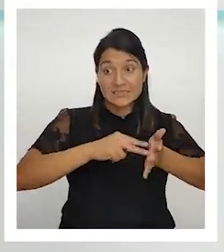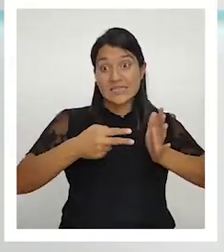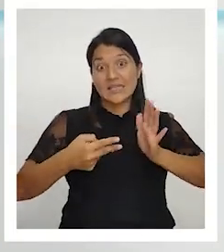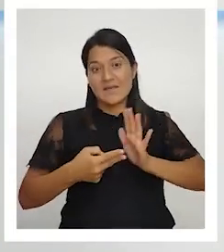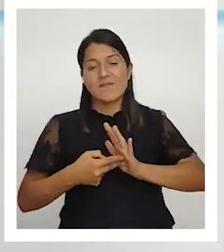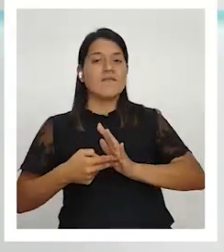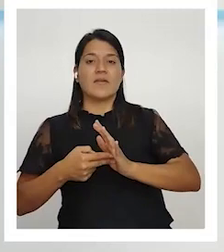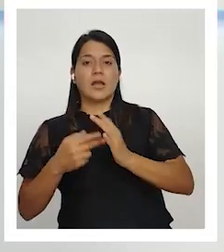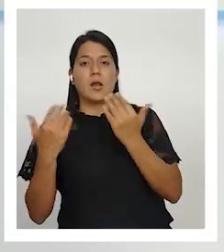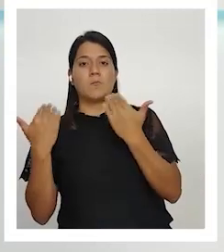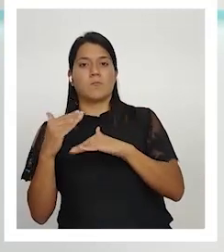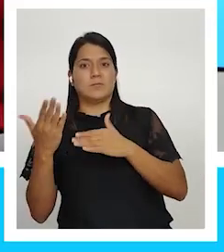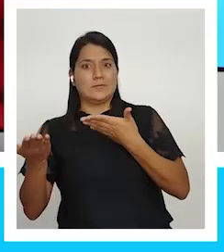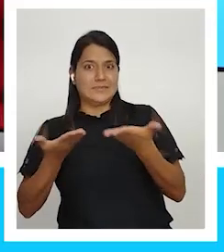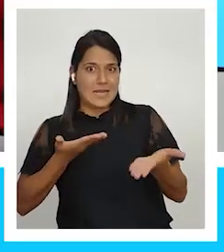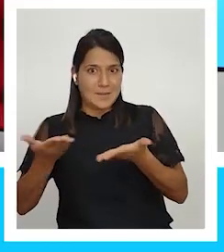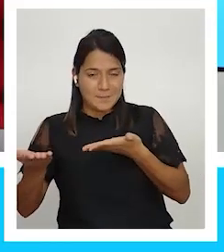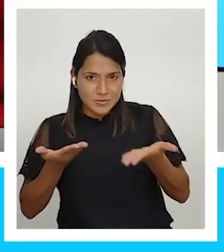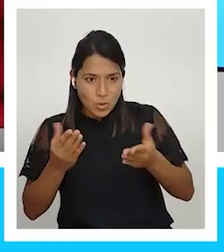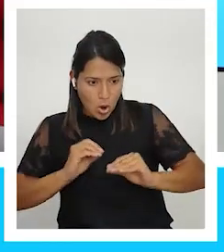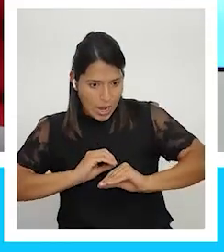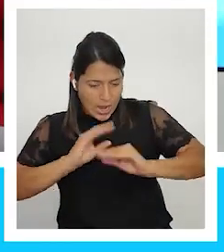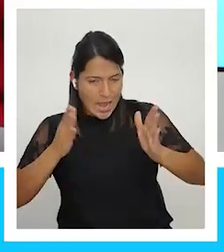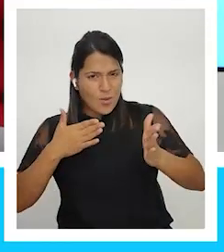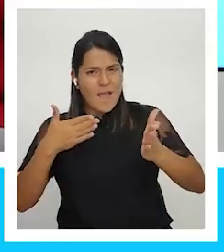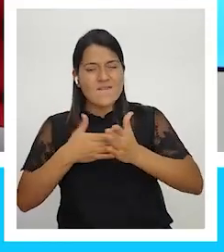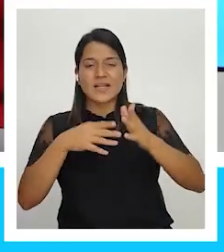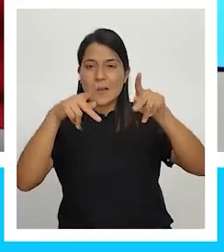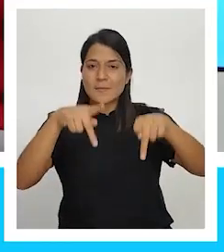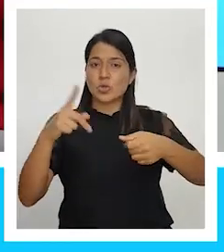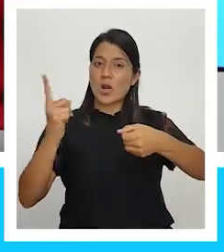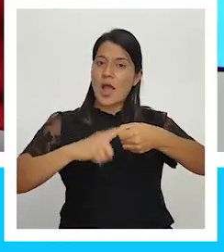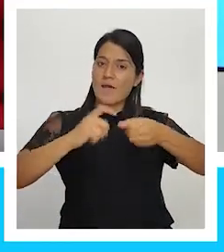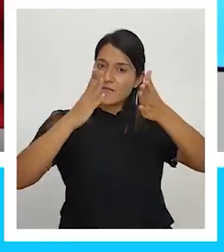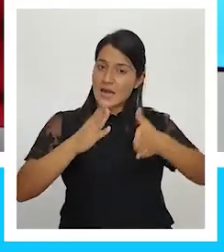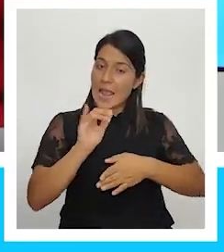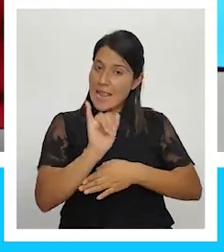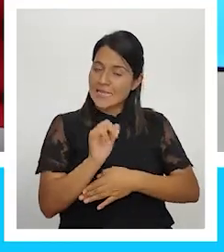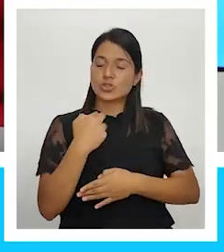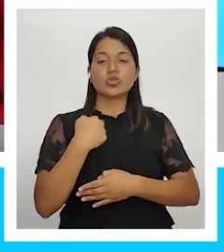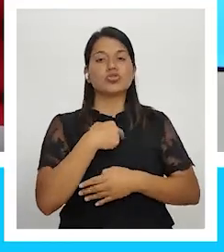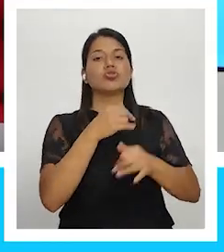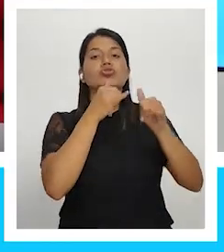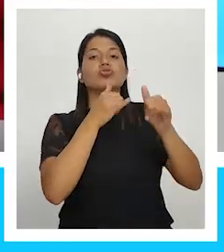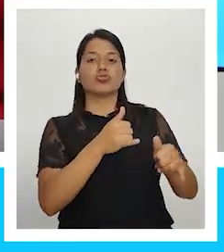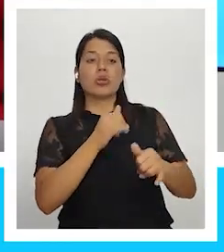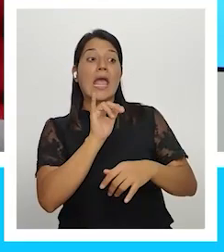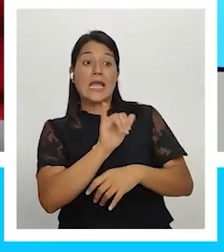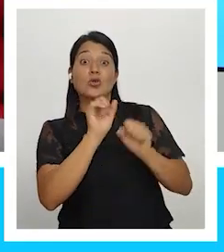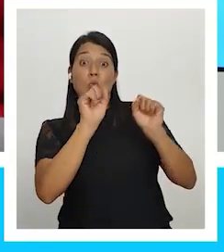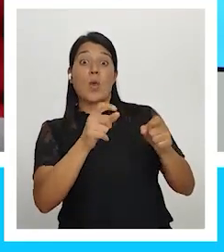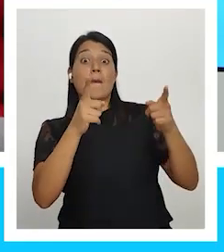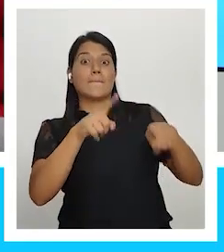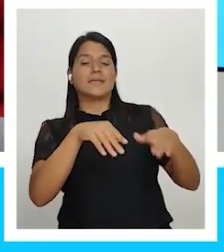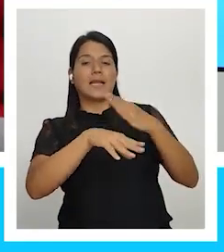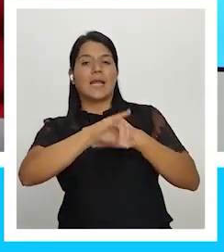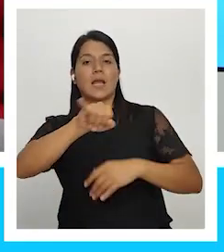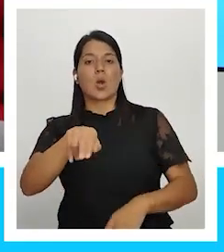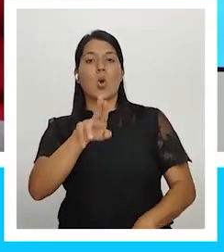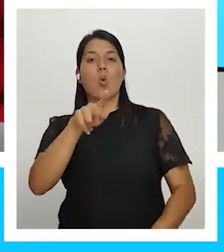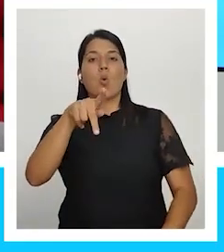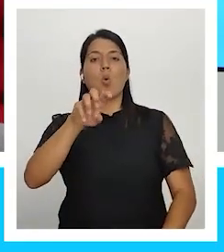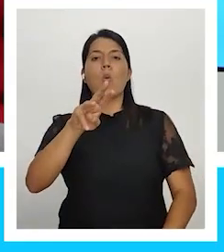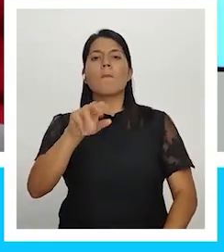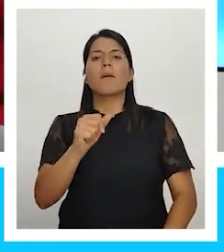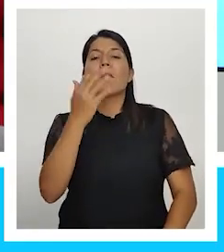que tiene una afectación directa sobre la afiliación. Y eso es lo que nosotros estamos denunciando y eso es lo que puede pasar en Jupema. ¿Por qué? Porque al